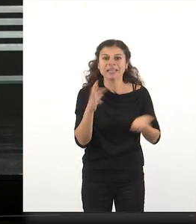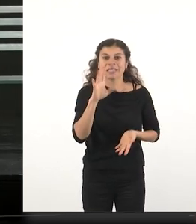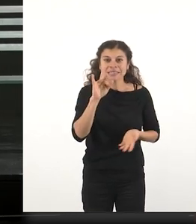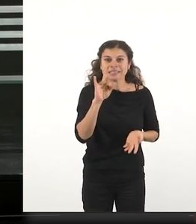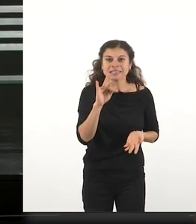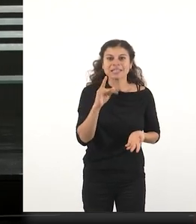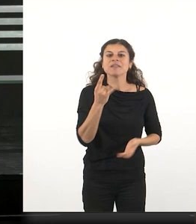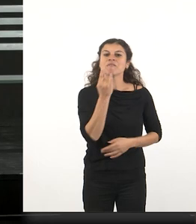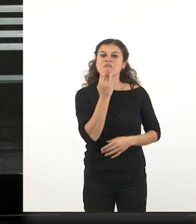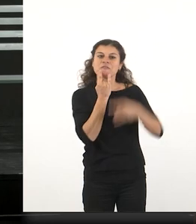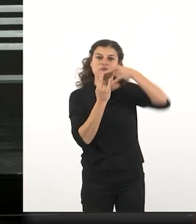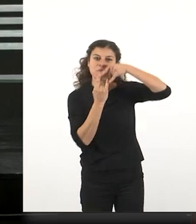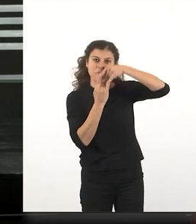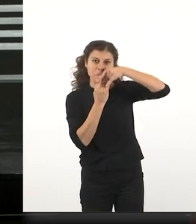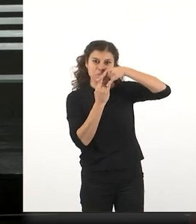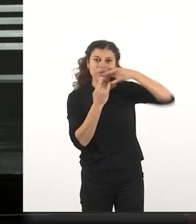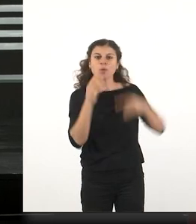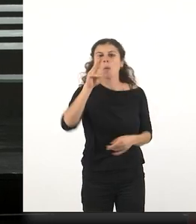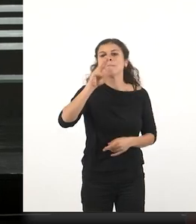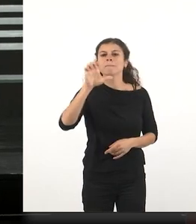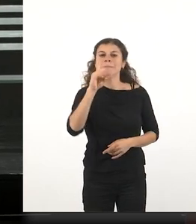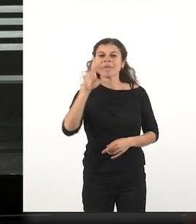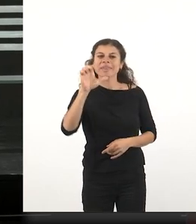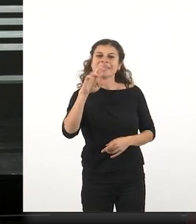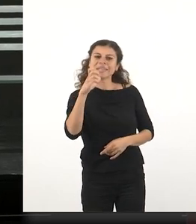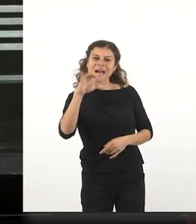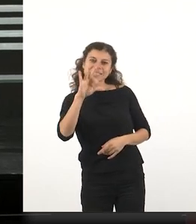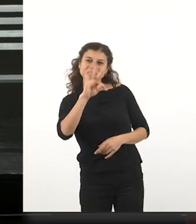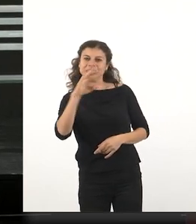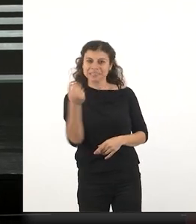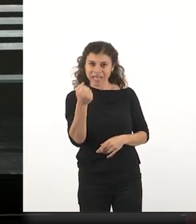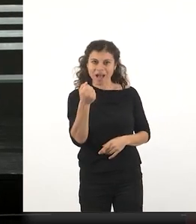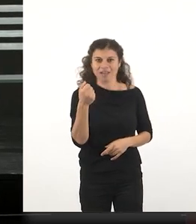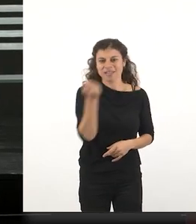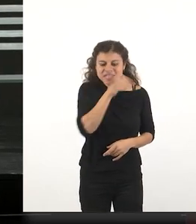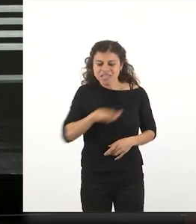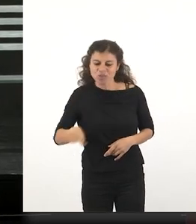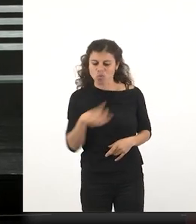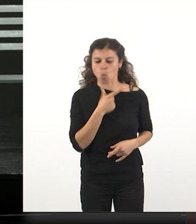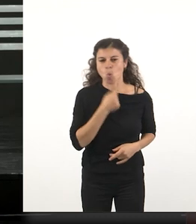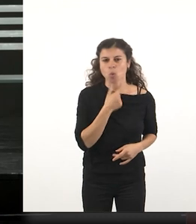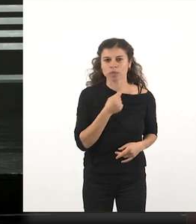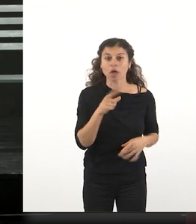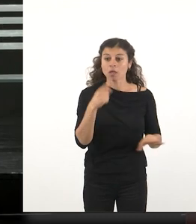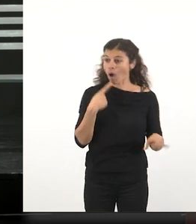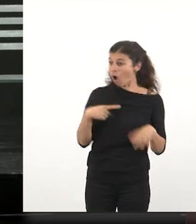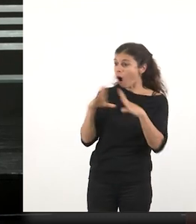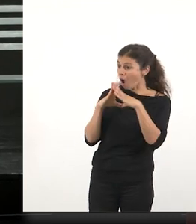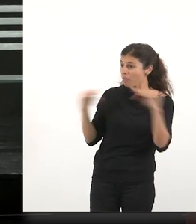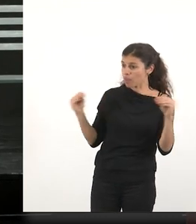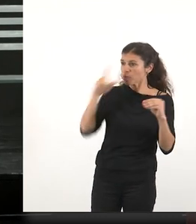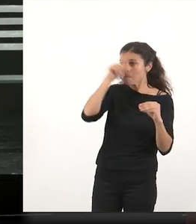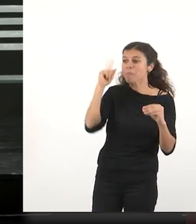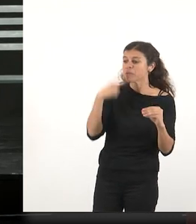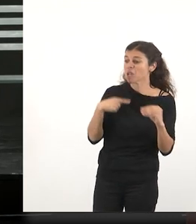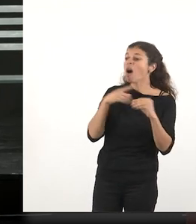vampiro pederasta, empieza a la gente del público. Los andaluces son tan exagerados cuando hablan. Y le digo, pues Madrid